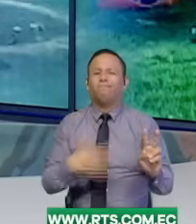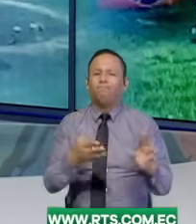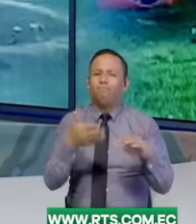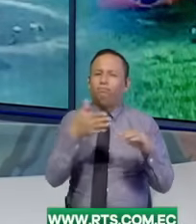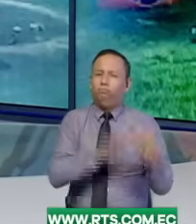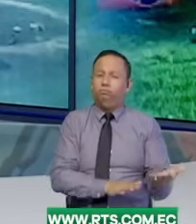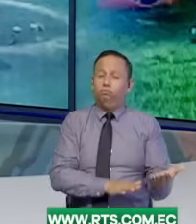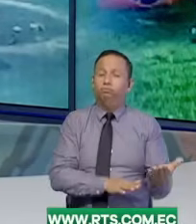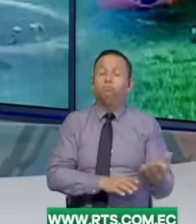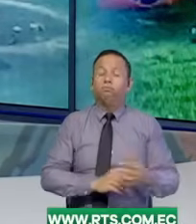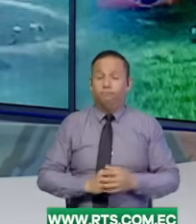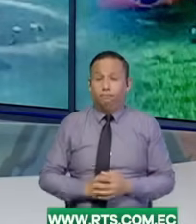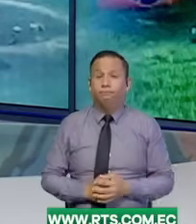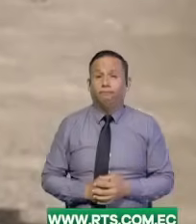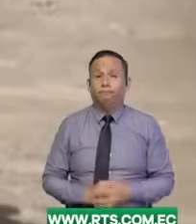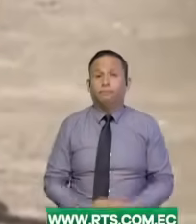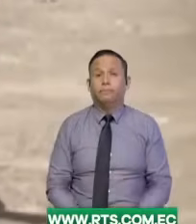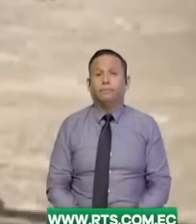quitó la vida.